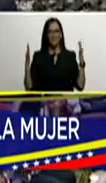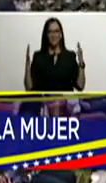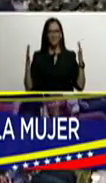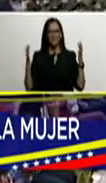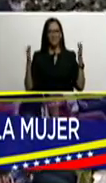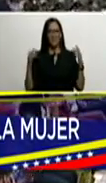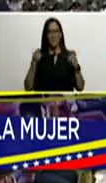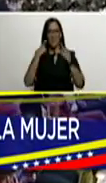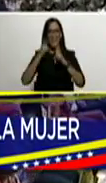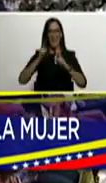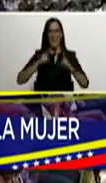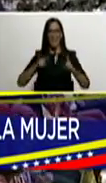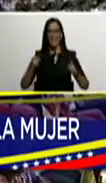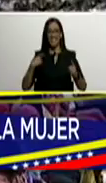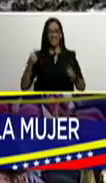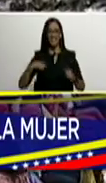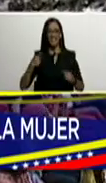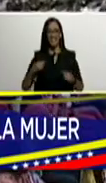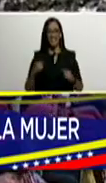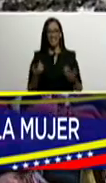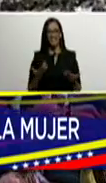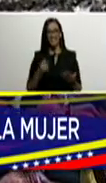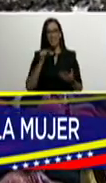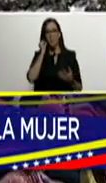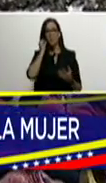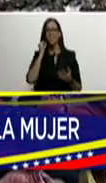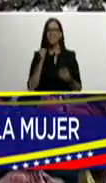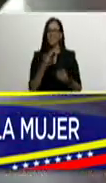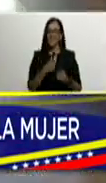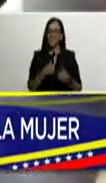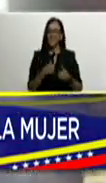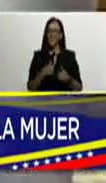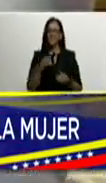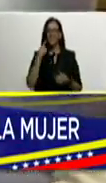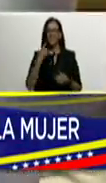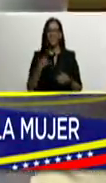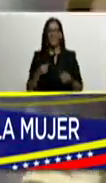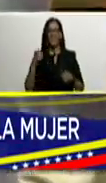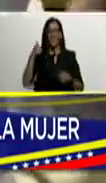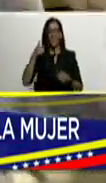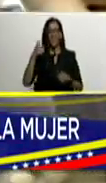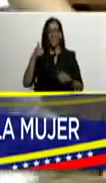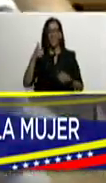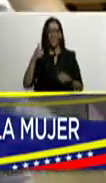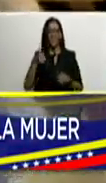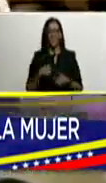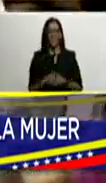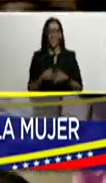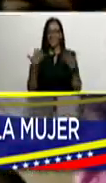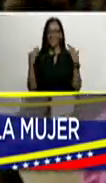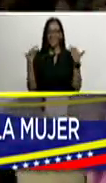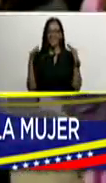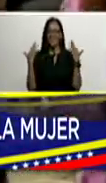Mira la energía que tiene esta muchacha, chica. Mira, ¡eje!